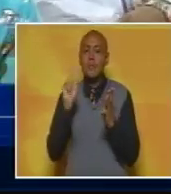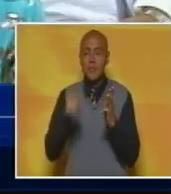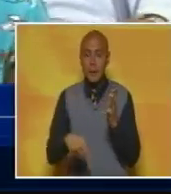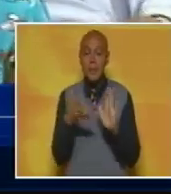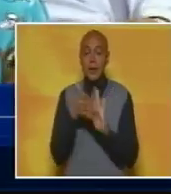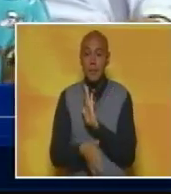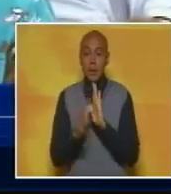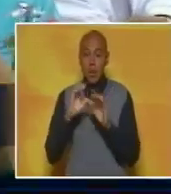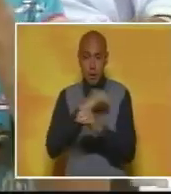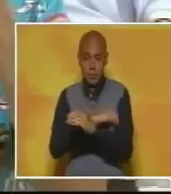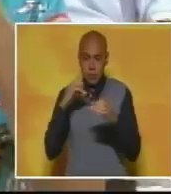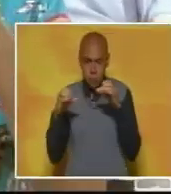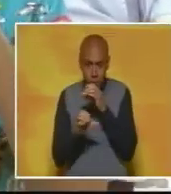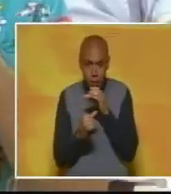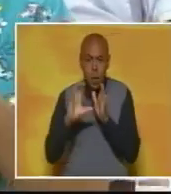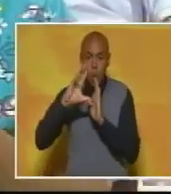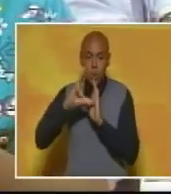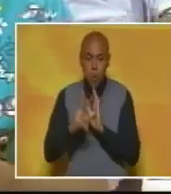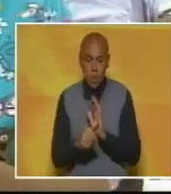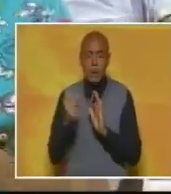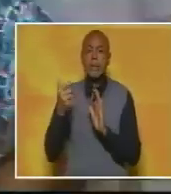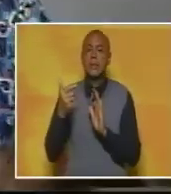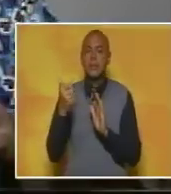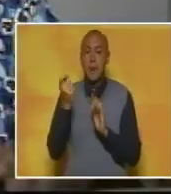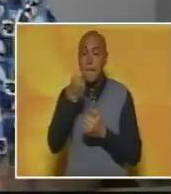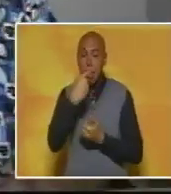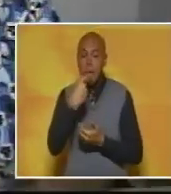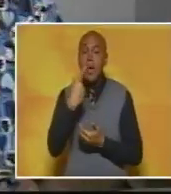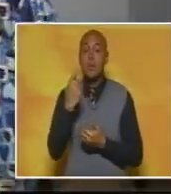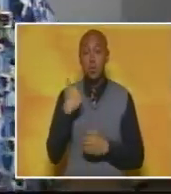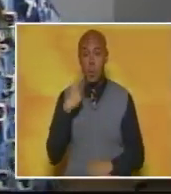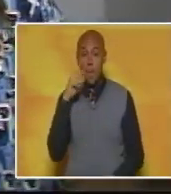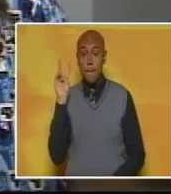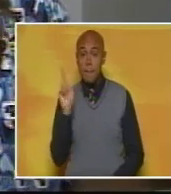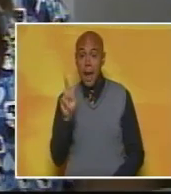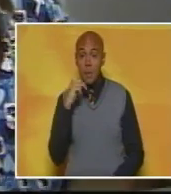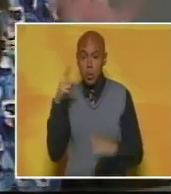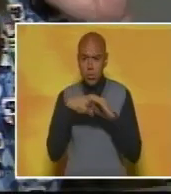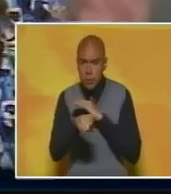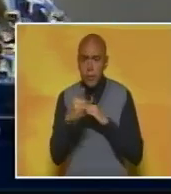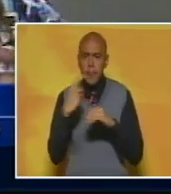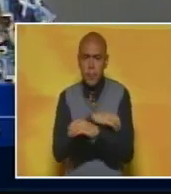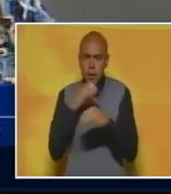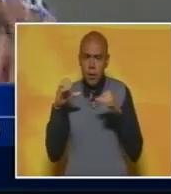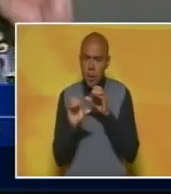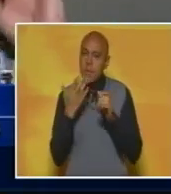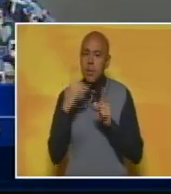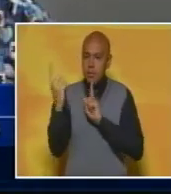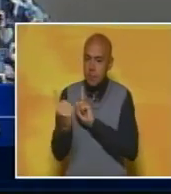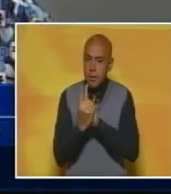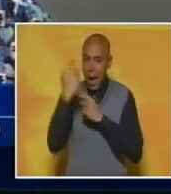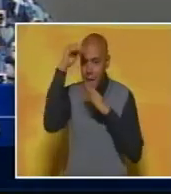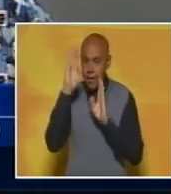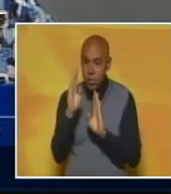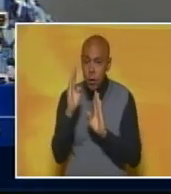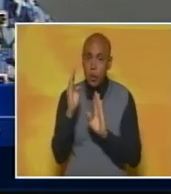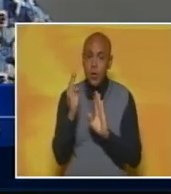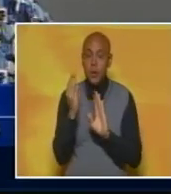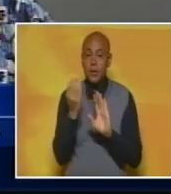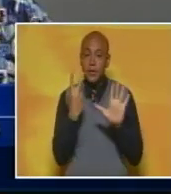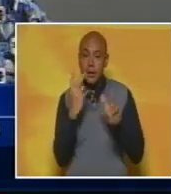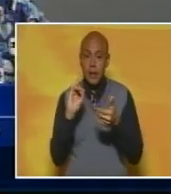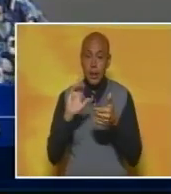equipos de laboratorio, medicamentos. Nosotras veíamos en el servicio de laboratorio entre 70 y 80 pacientes